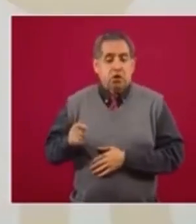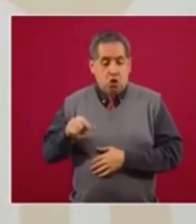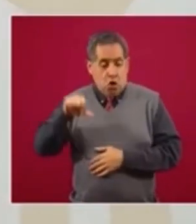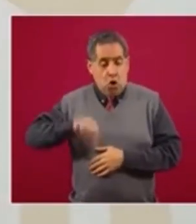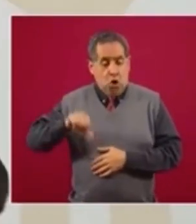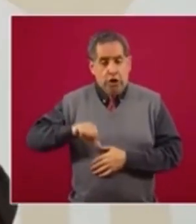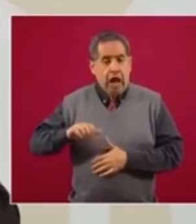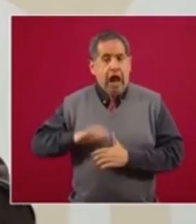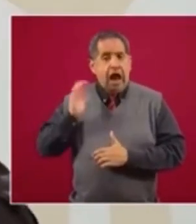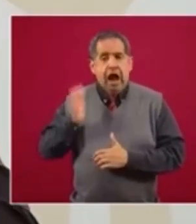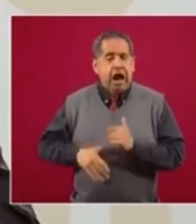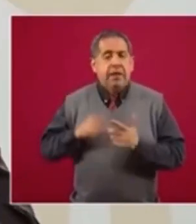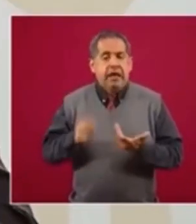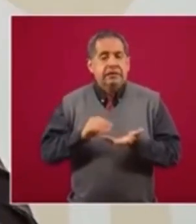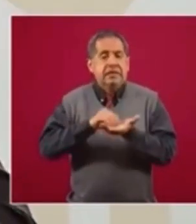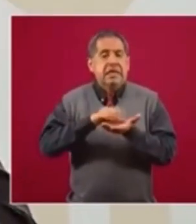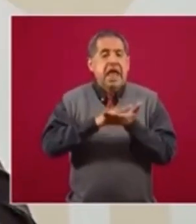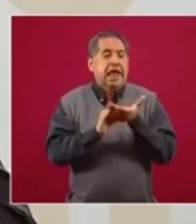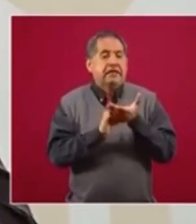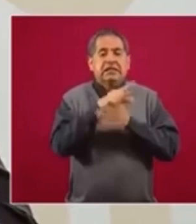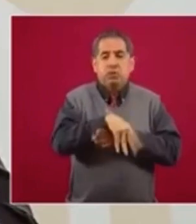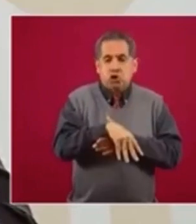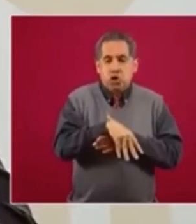hoy las inscripciones